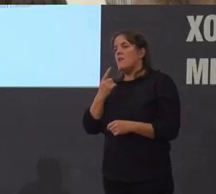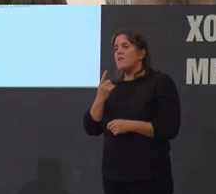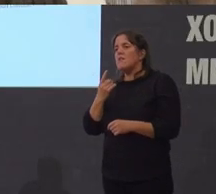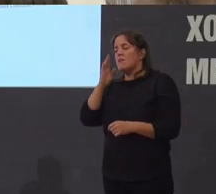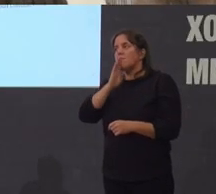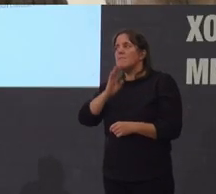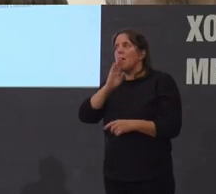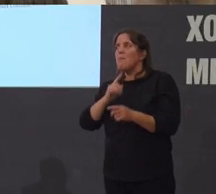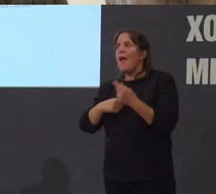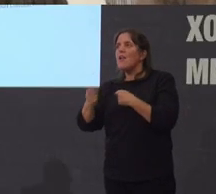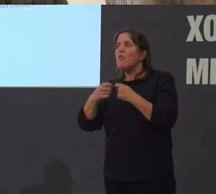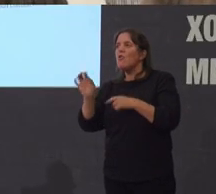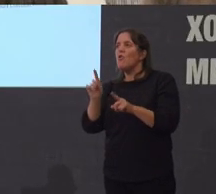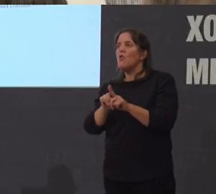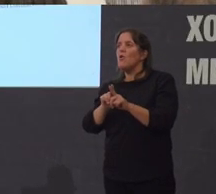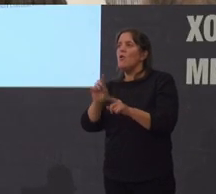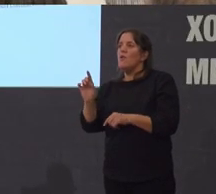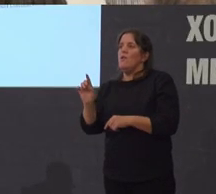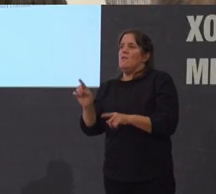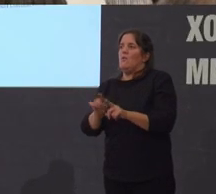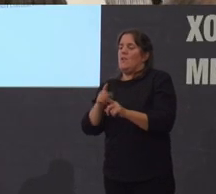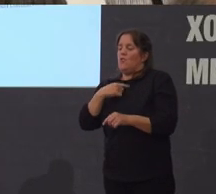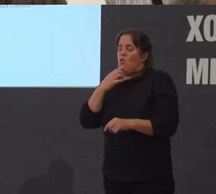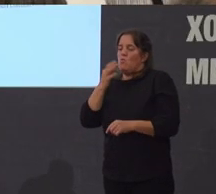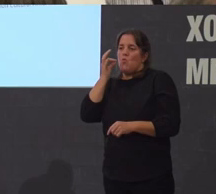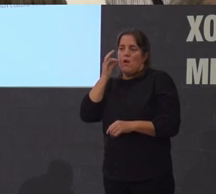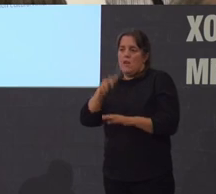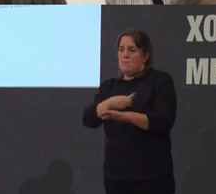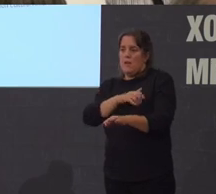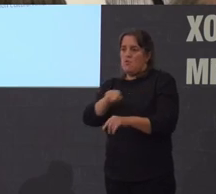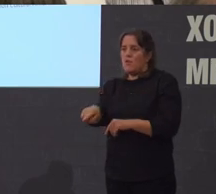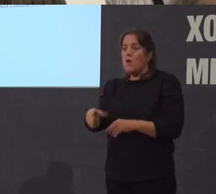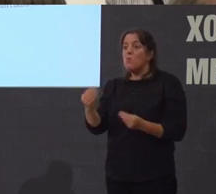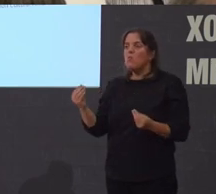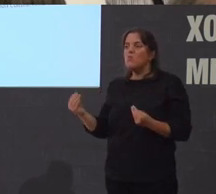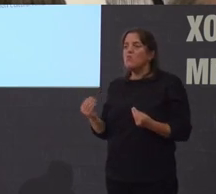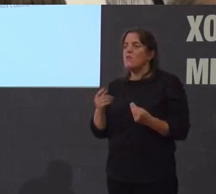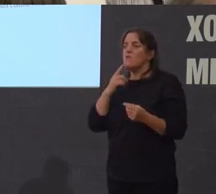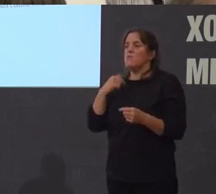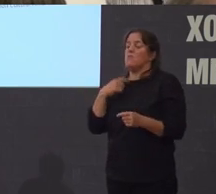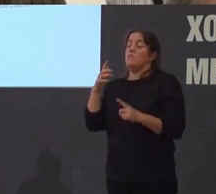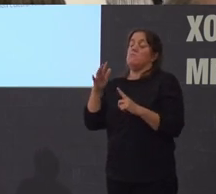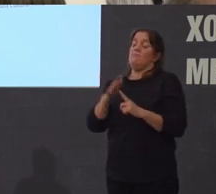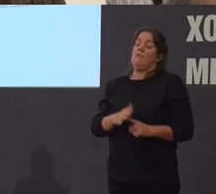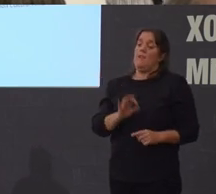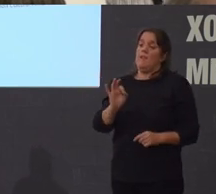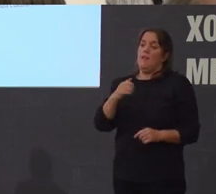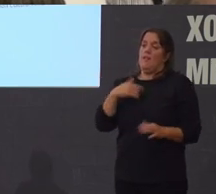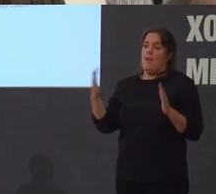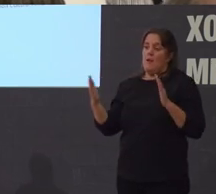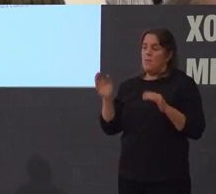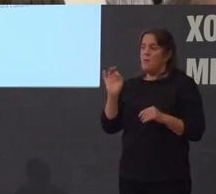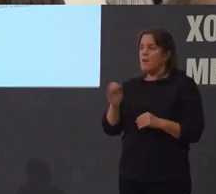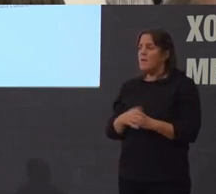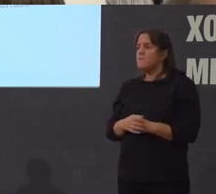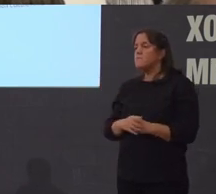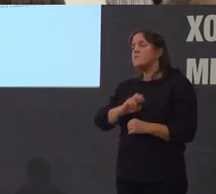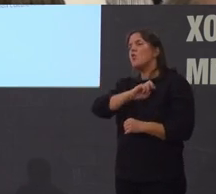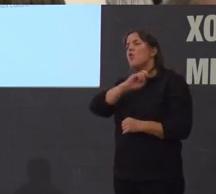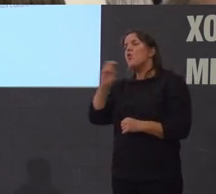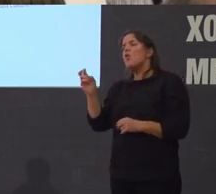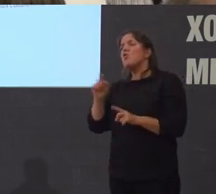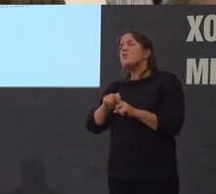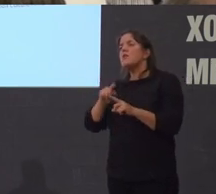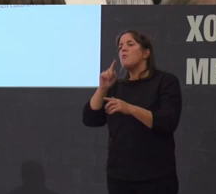un grado muy elevado de mujeres y muchas de las represaliadas también hay un tipo de multa es que hay que